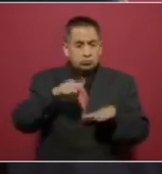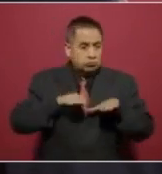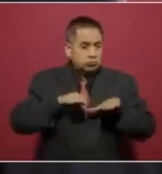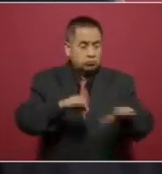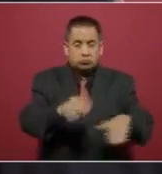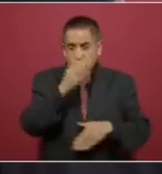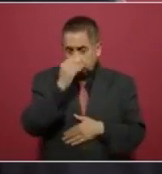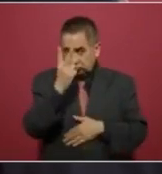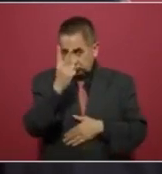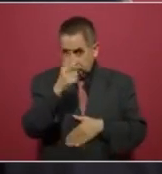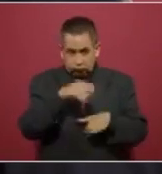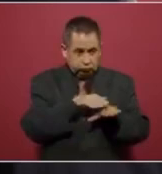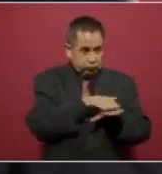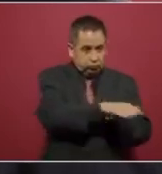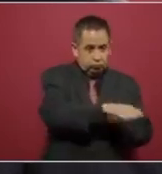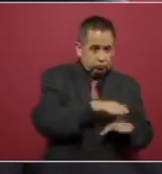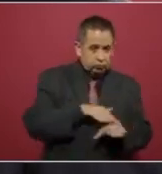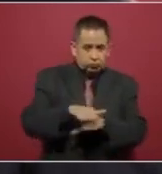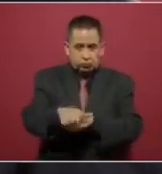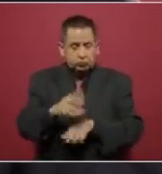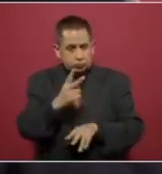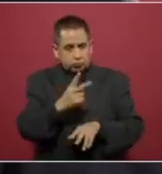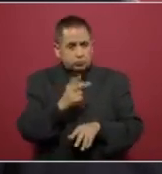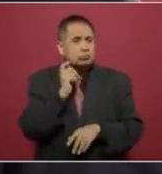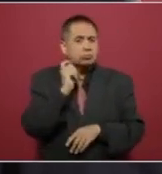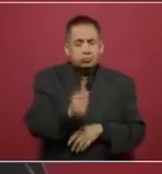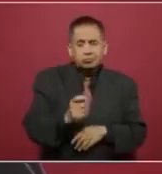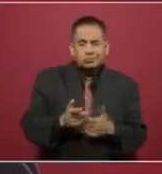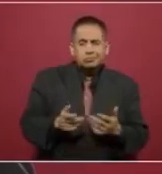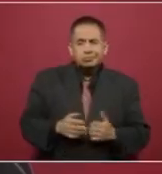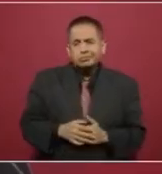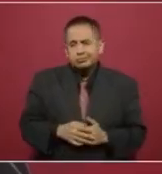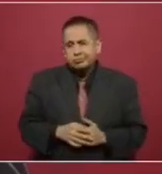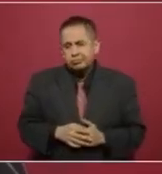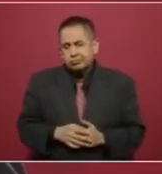más, cerrar